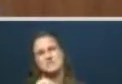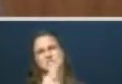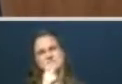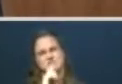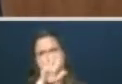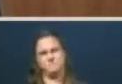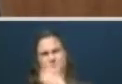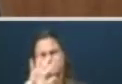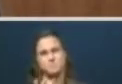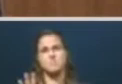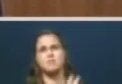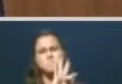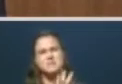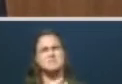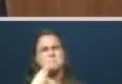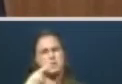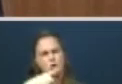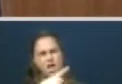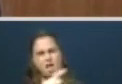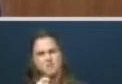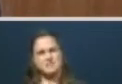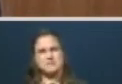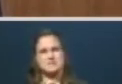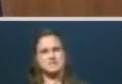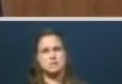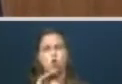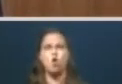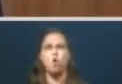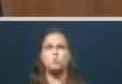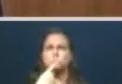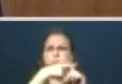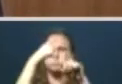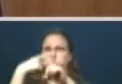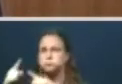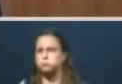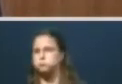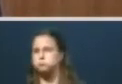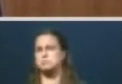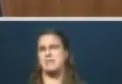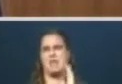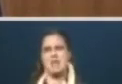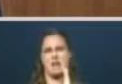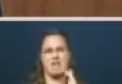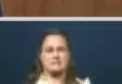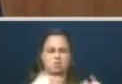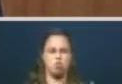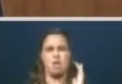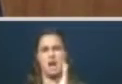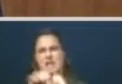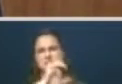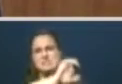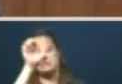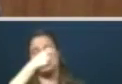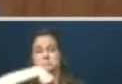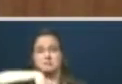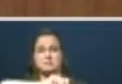misma pero lo es más aún en su necesaria conexión con muy diversas leyes sectoriales estatales y autonómicas a